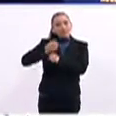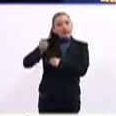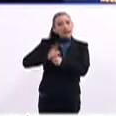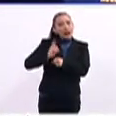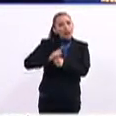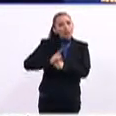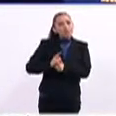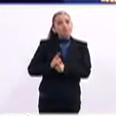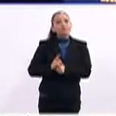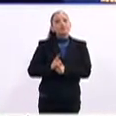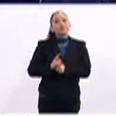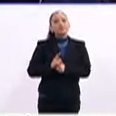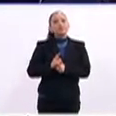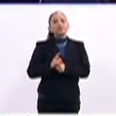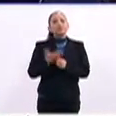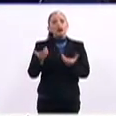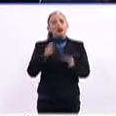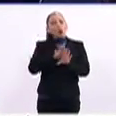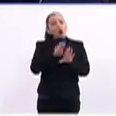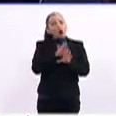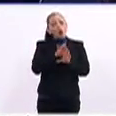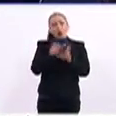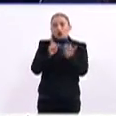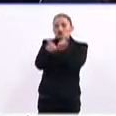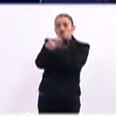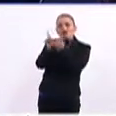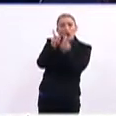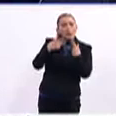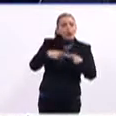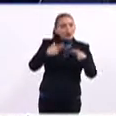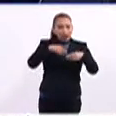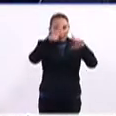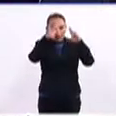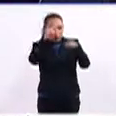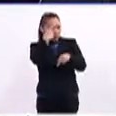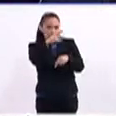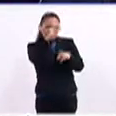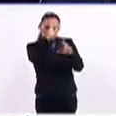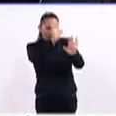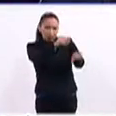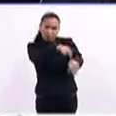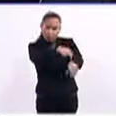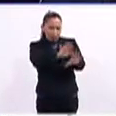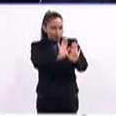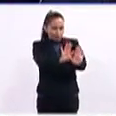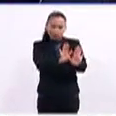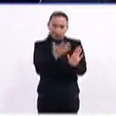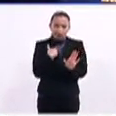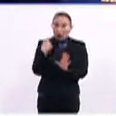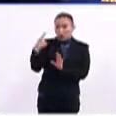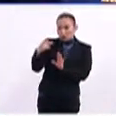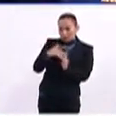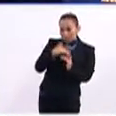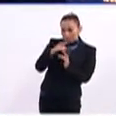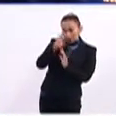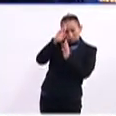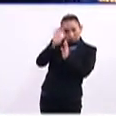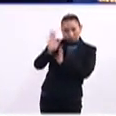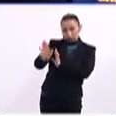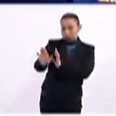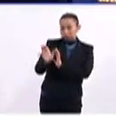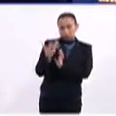días en la forma de relacionarme con la gente, de respetar el tiempo del otro, de respetar la sensibilidad del